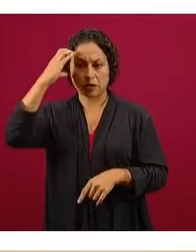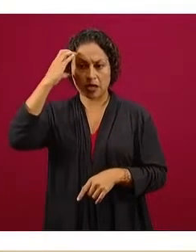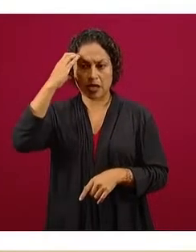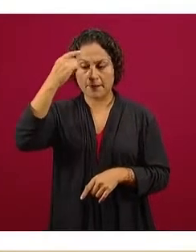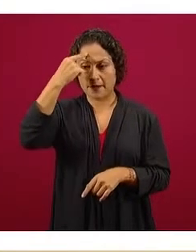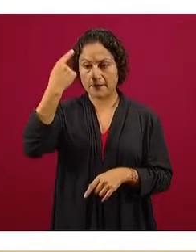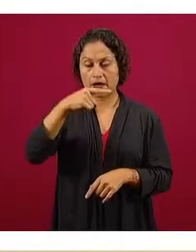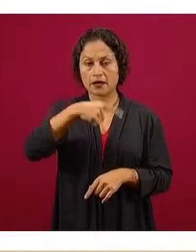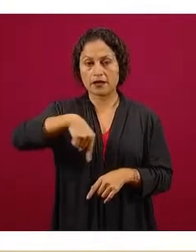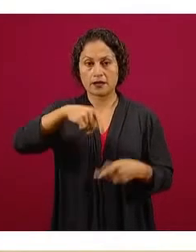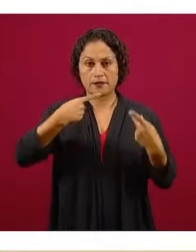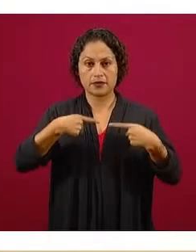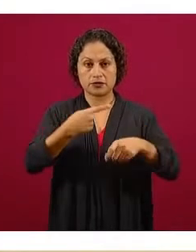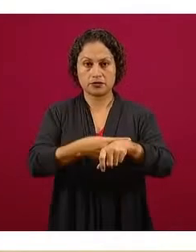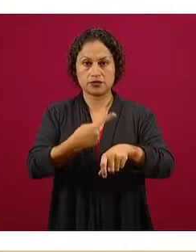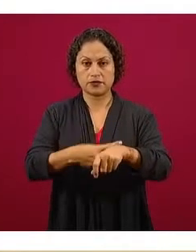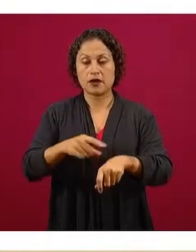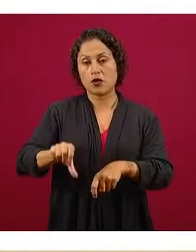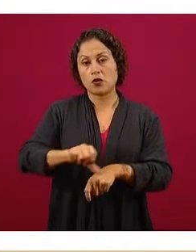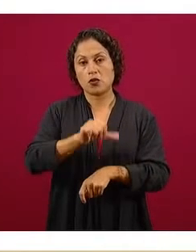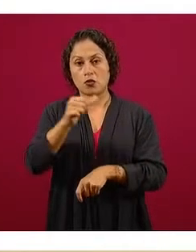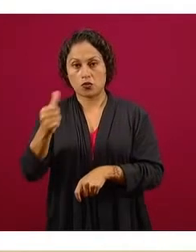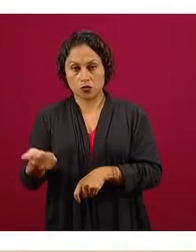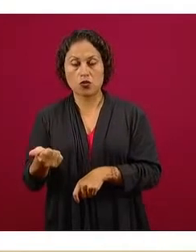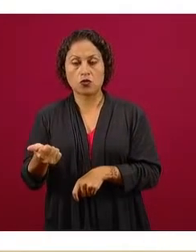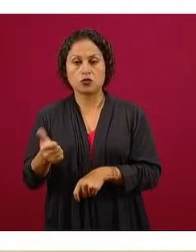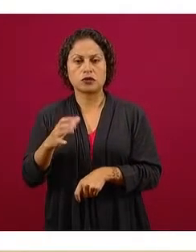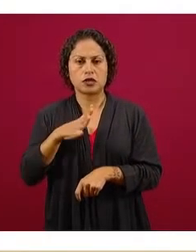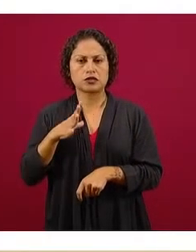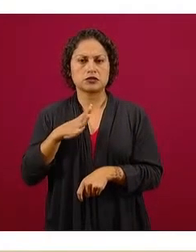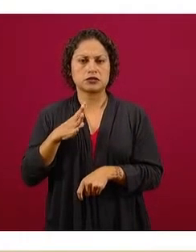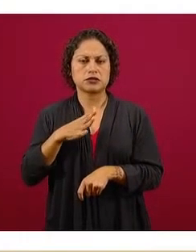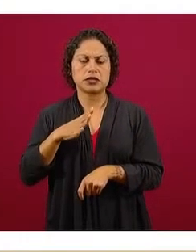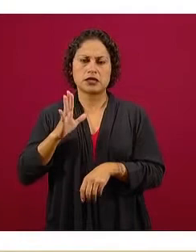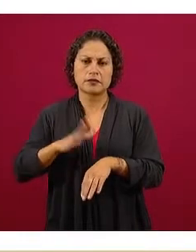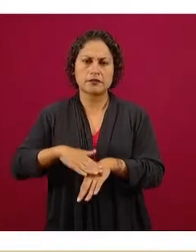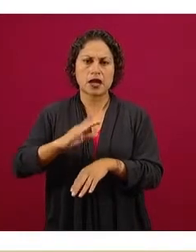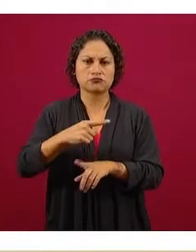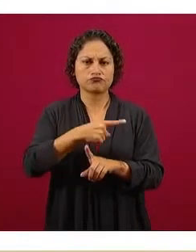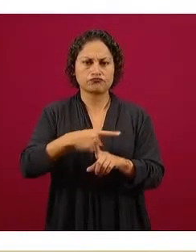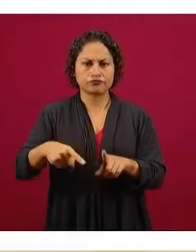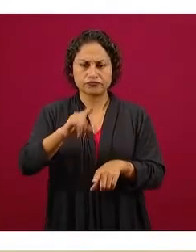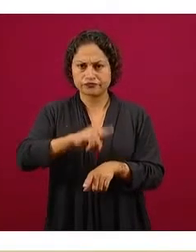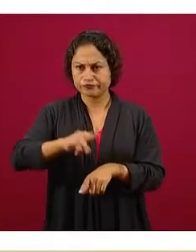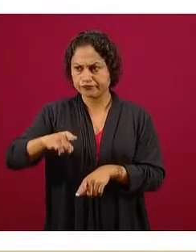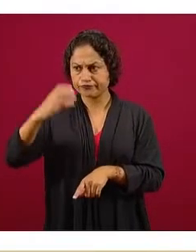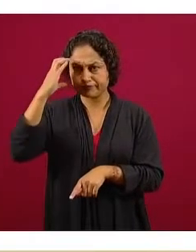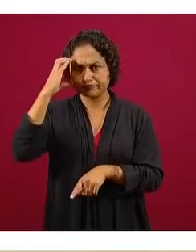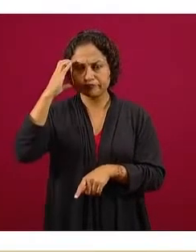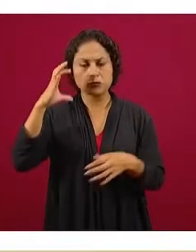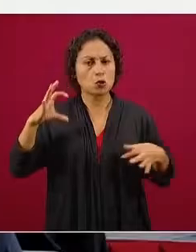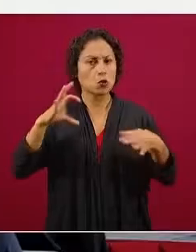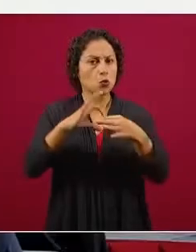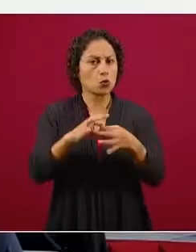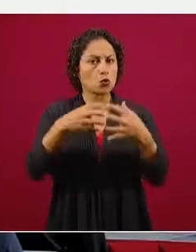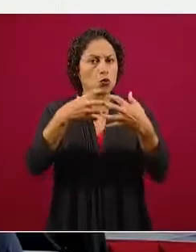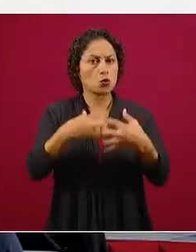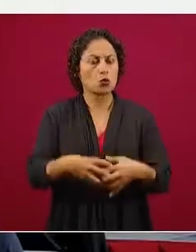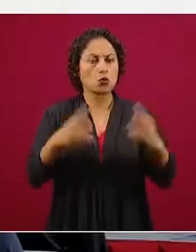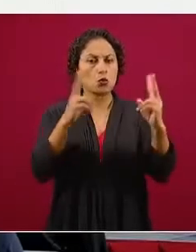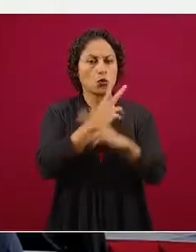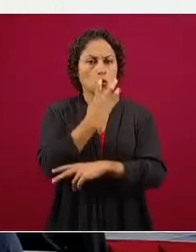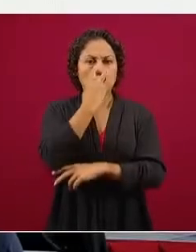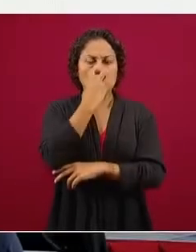30 entidades federativas tienen más de la mitad de la totalidad de sus camas con ventilador disponibles, lo cual también